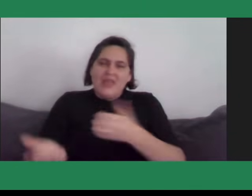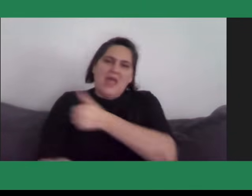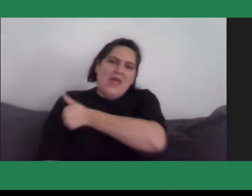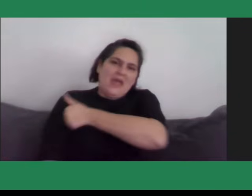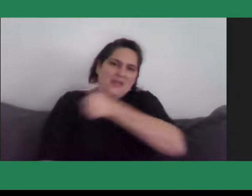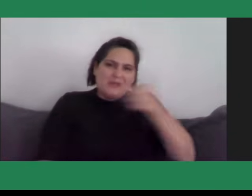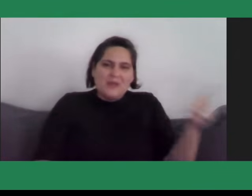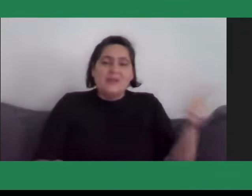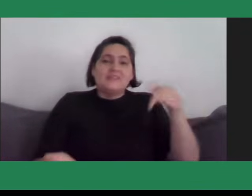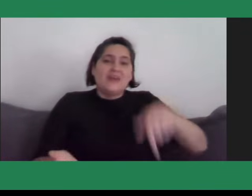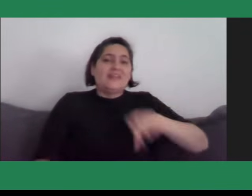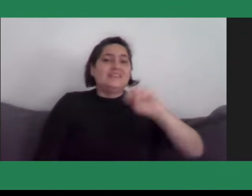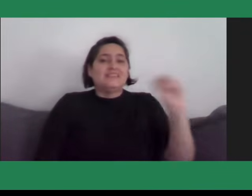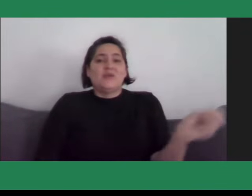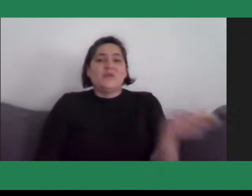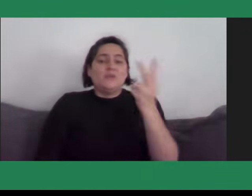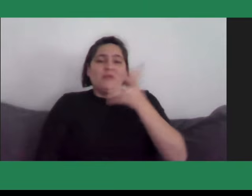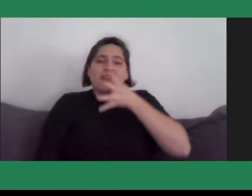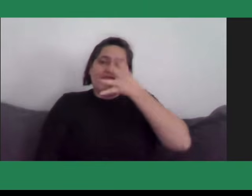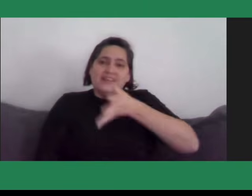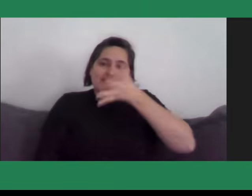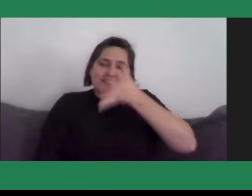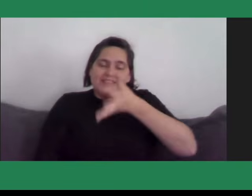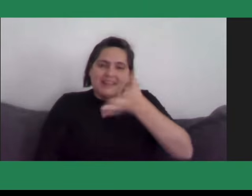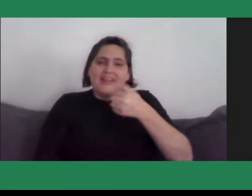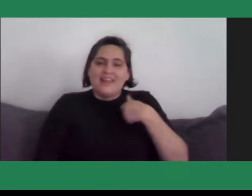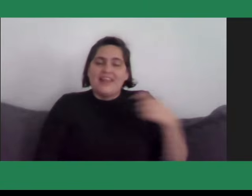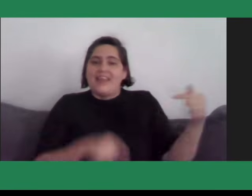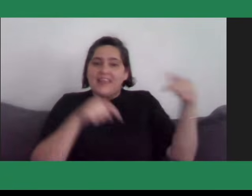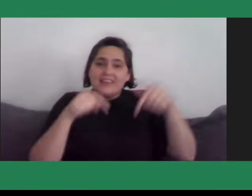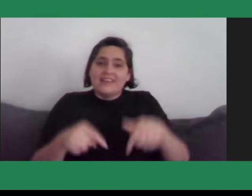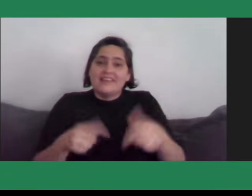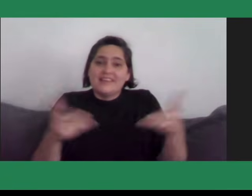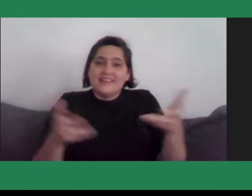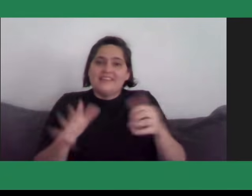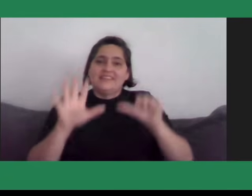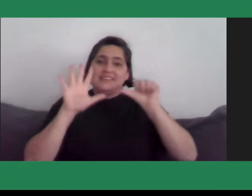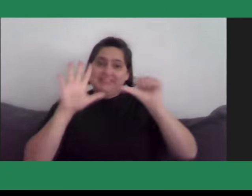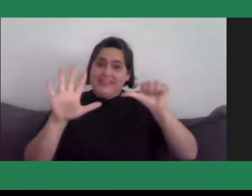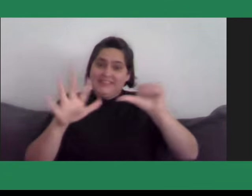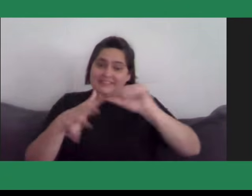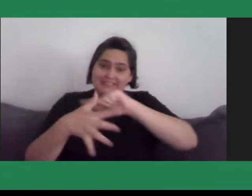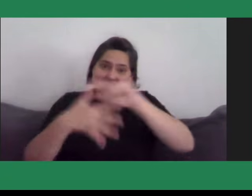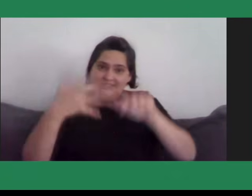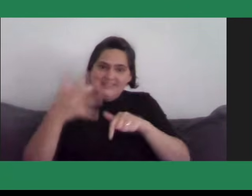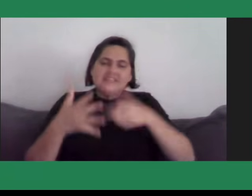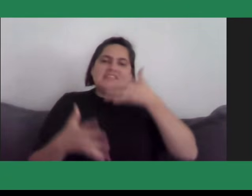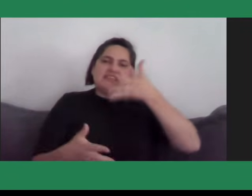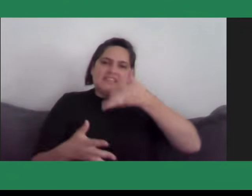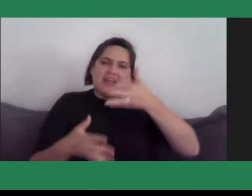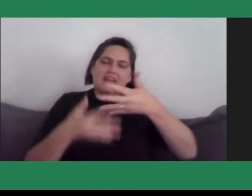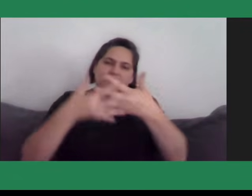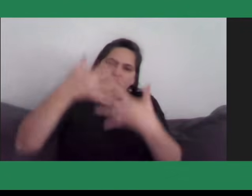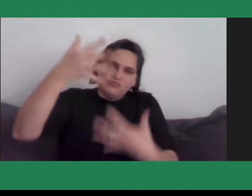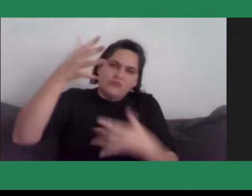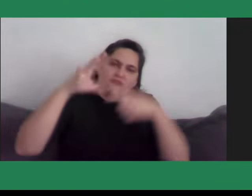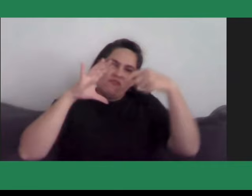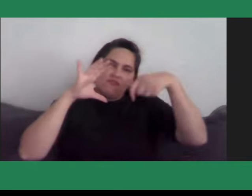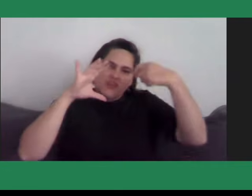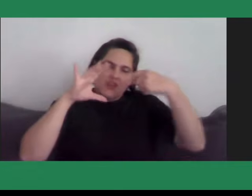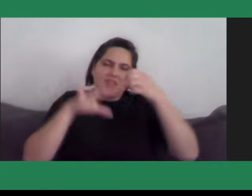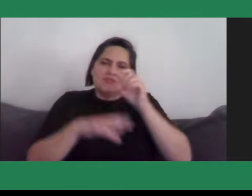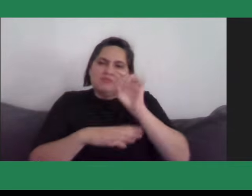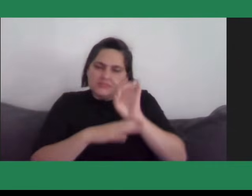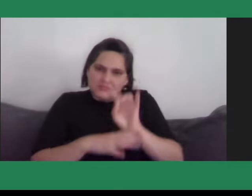segunda charla. Les recordamos que estamos aquí en un registro de 6 charlas en total que van a profundizar los